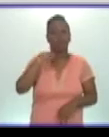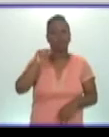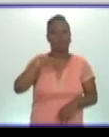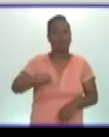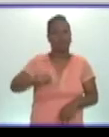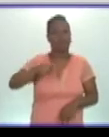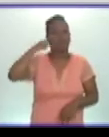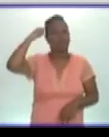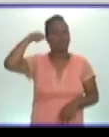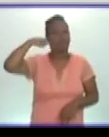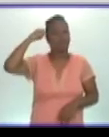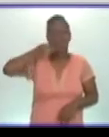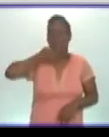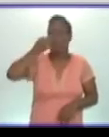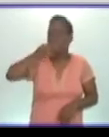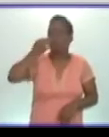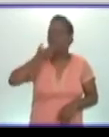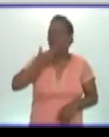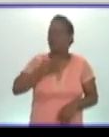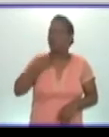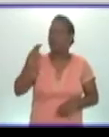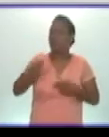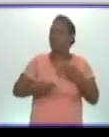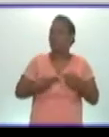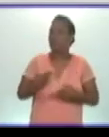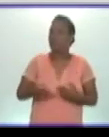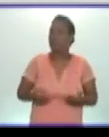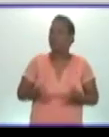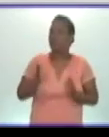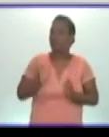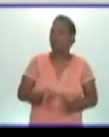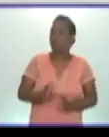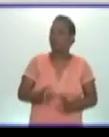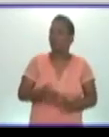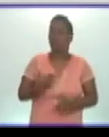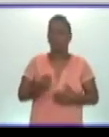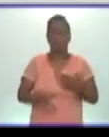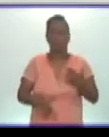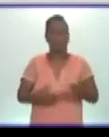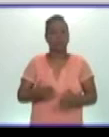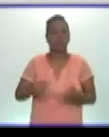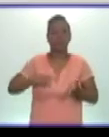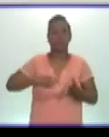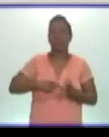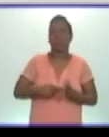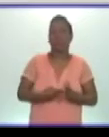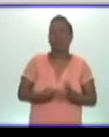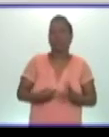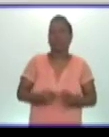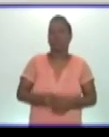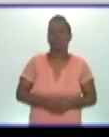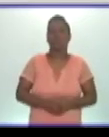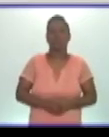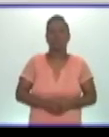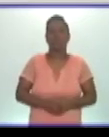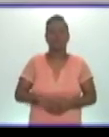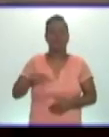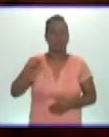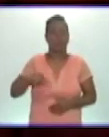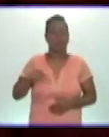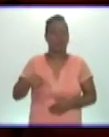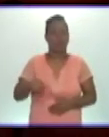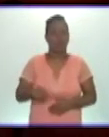cómo hacerlo. Continuamos entonces con el procedimiento de la multiplicación ahora de un